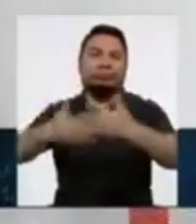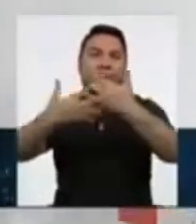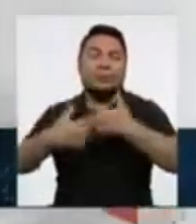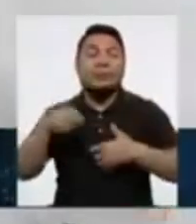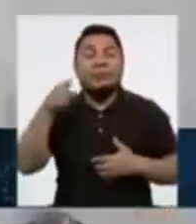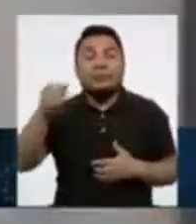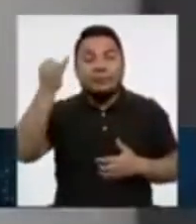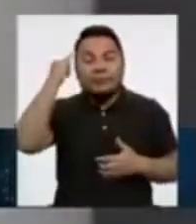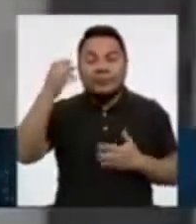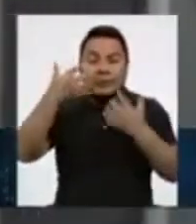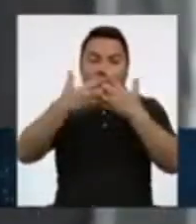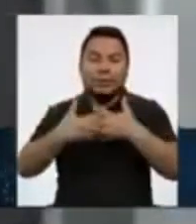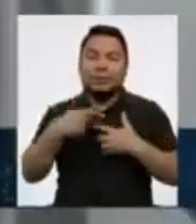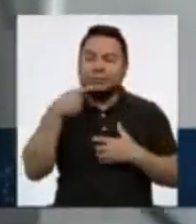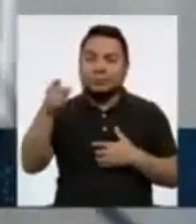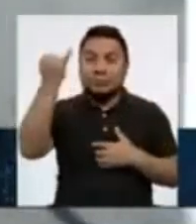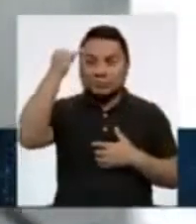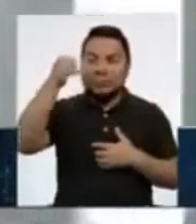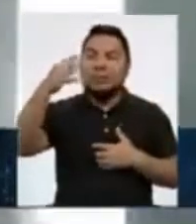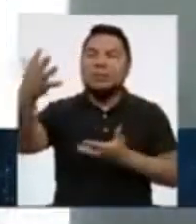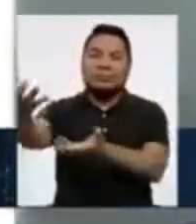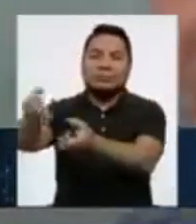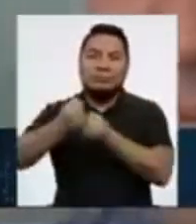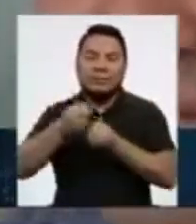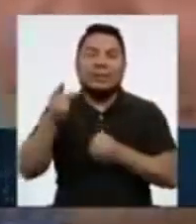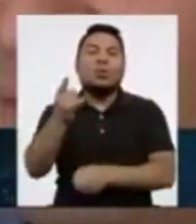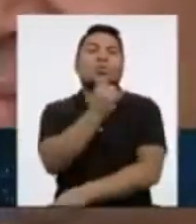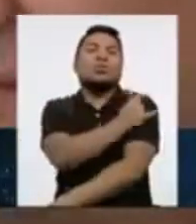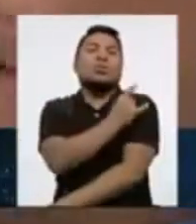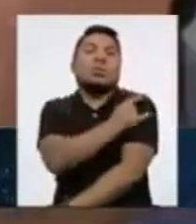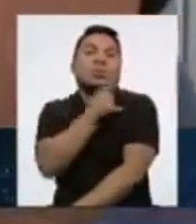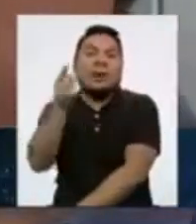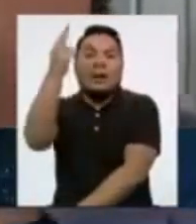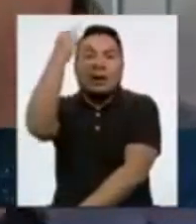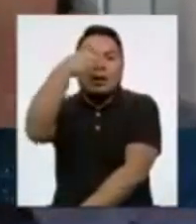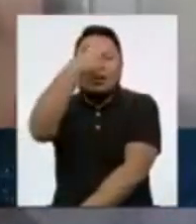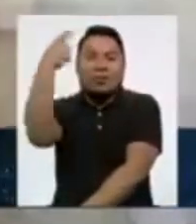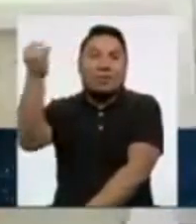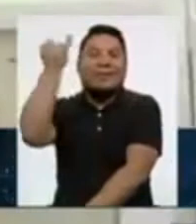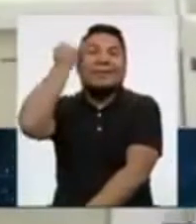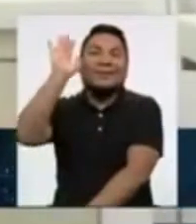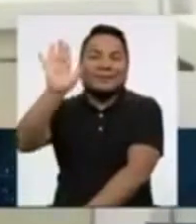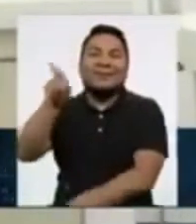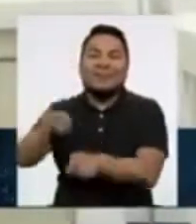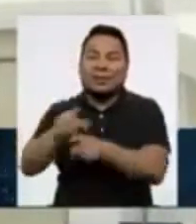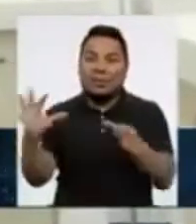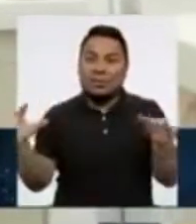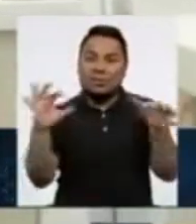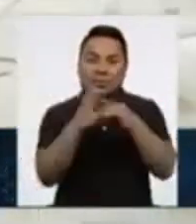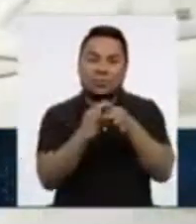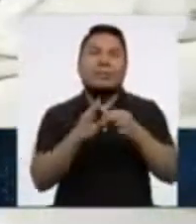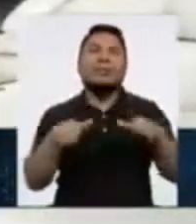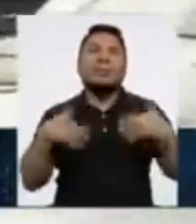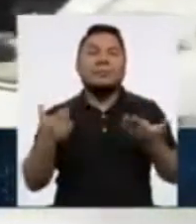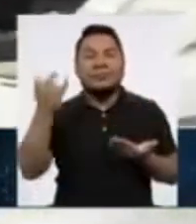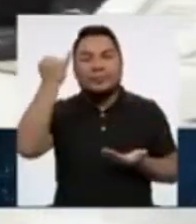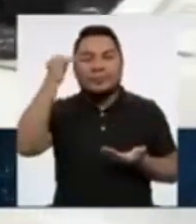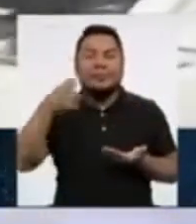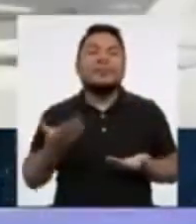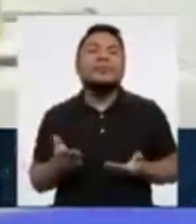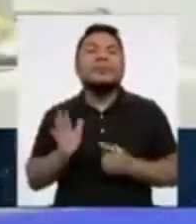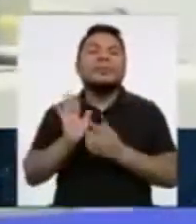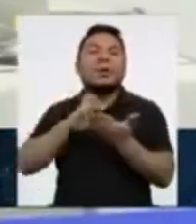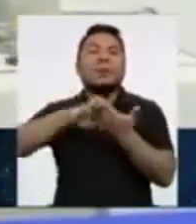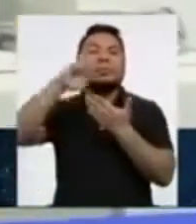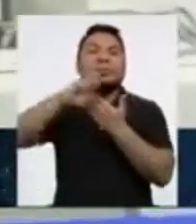compañía Ovosur y los investigadores de la Universidad Pontificia Católica del Perú. Para desarrollarlo, postularon al